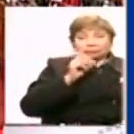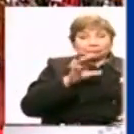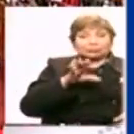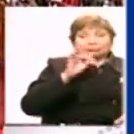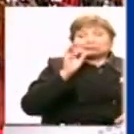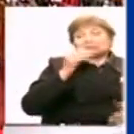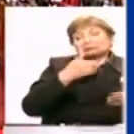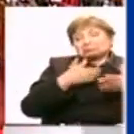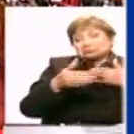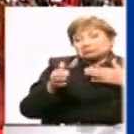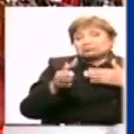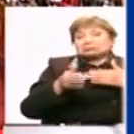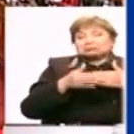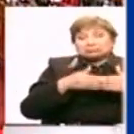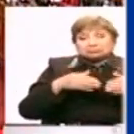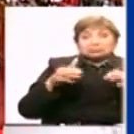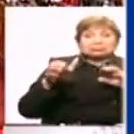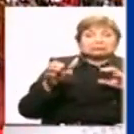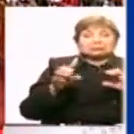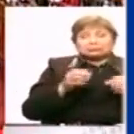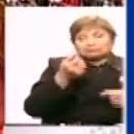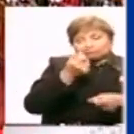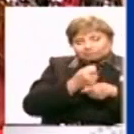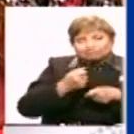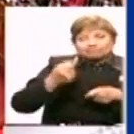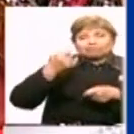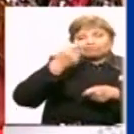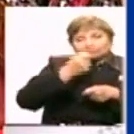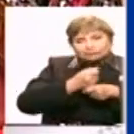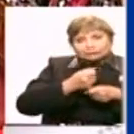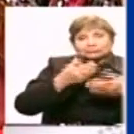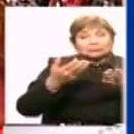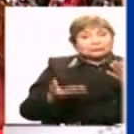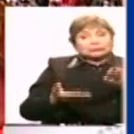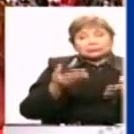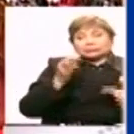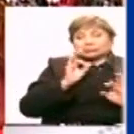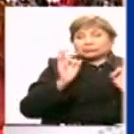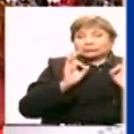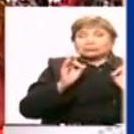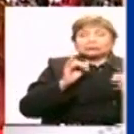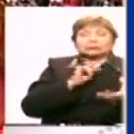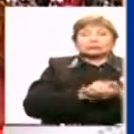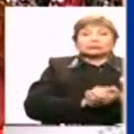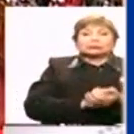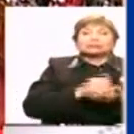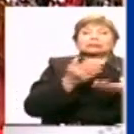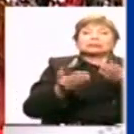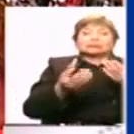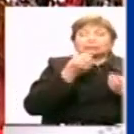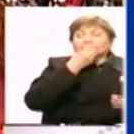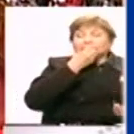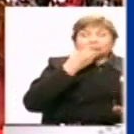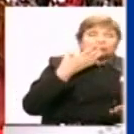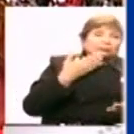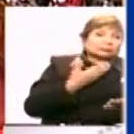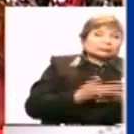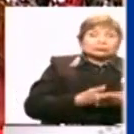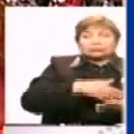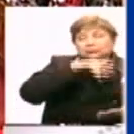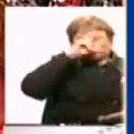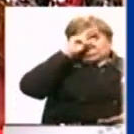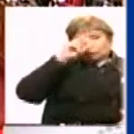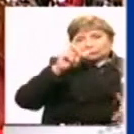símbolo que ineludiblemente es muy importante para nosotros, ¿no? Que es el lápiz con el que queremos escribir una nueva historia. O sea, esa combinación ha sido pues todo